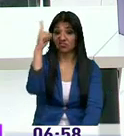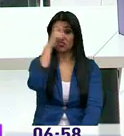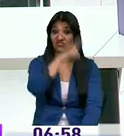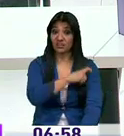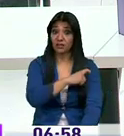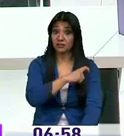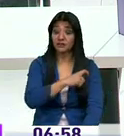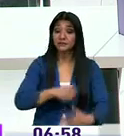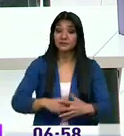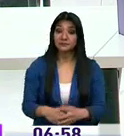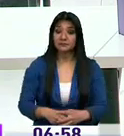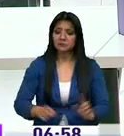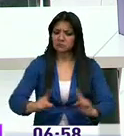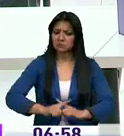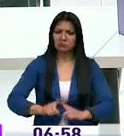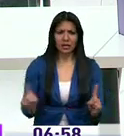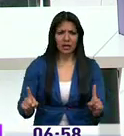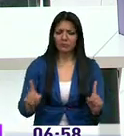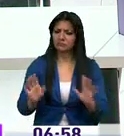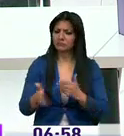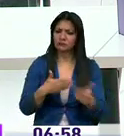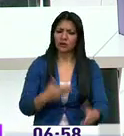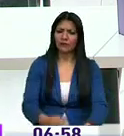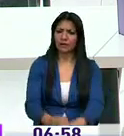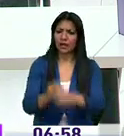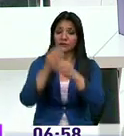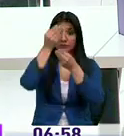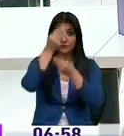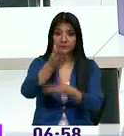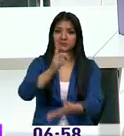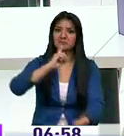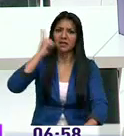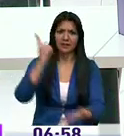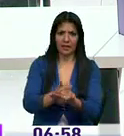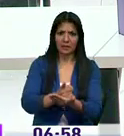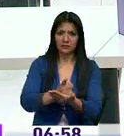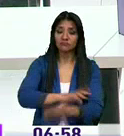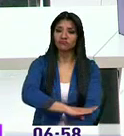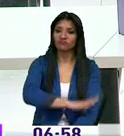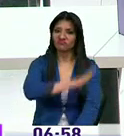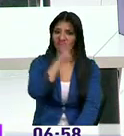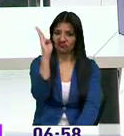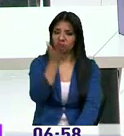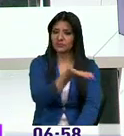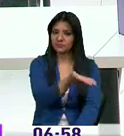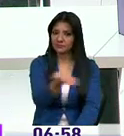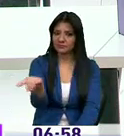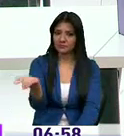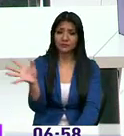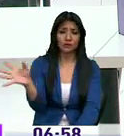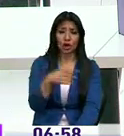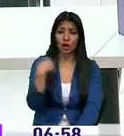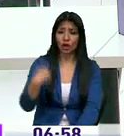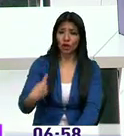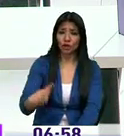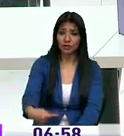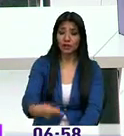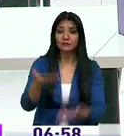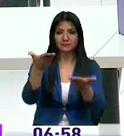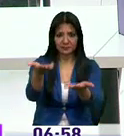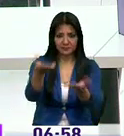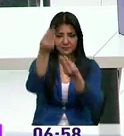muchos tiempos, pero nuestra obligación es de llevar una información objetiva a la ciudadanía, para todos los días estar en sus